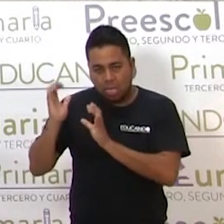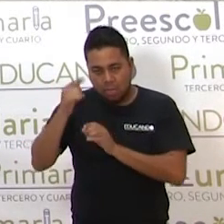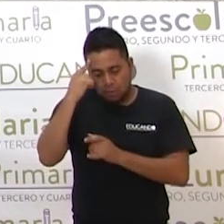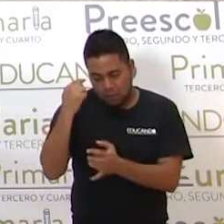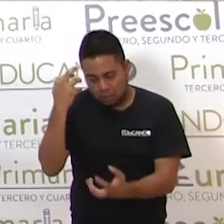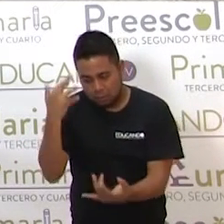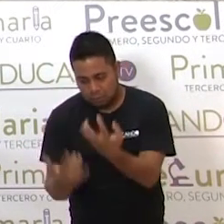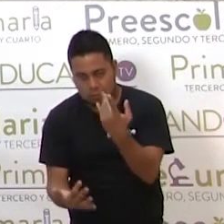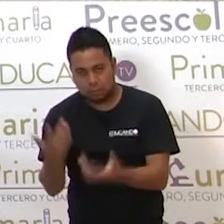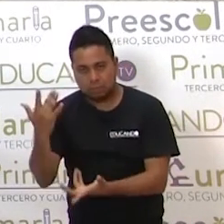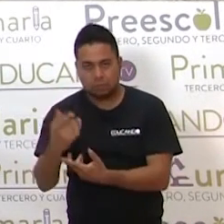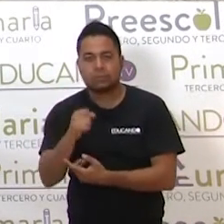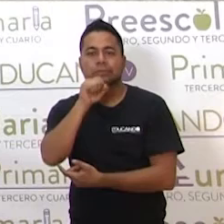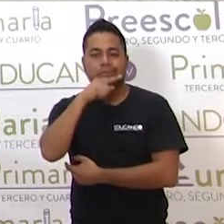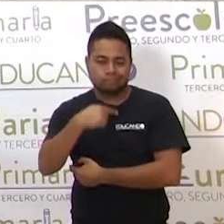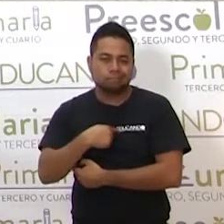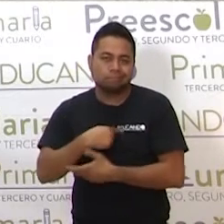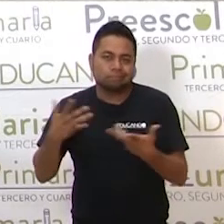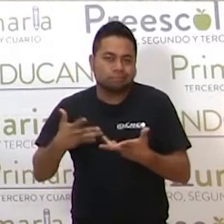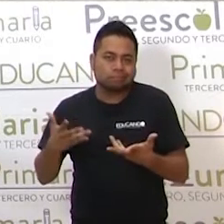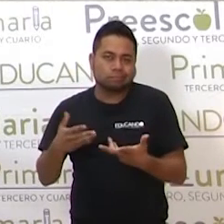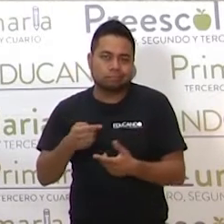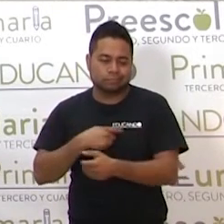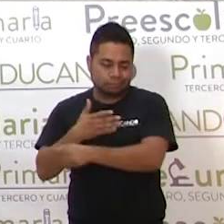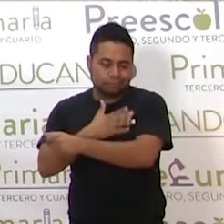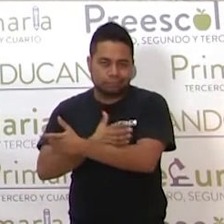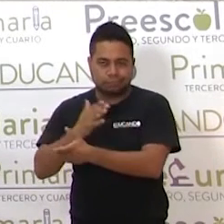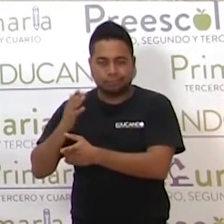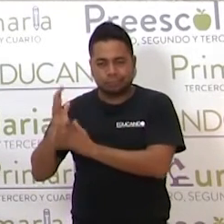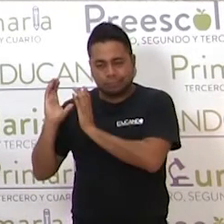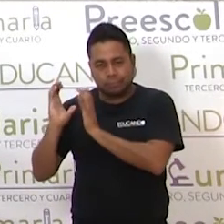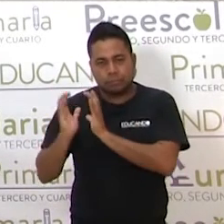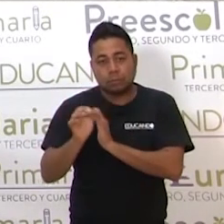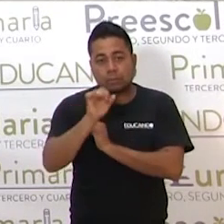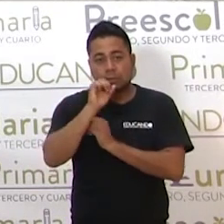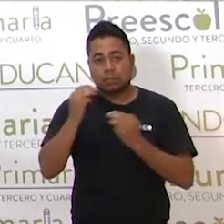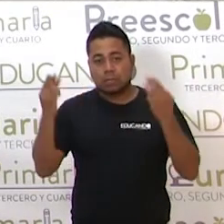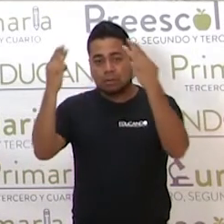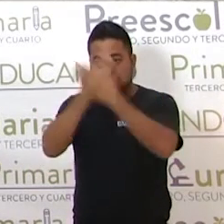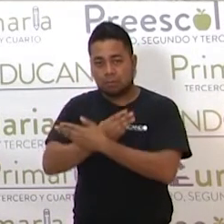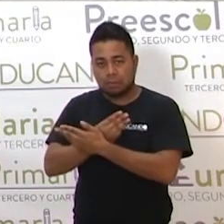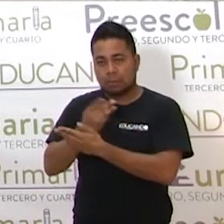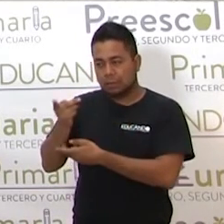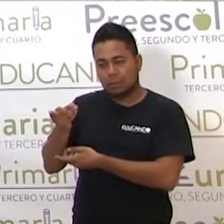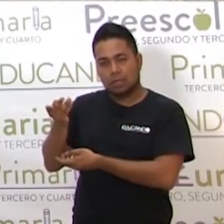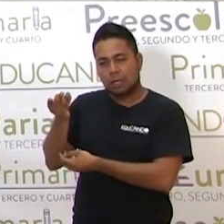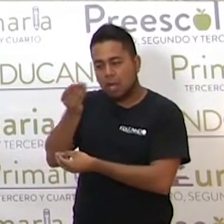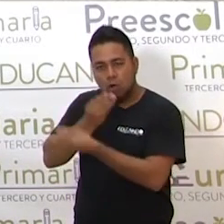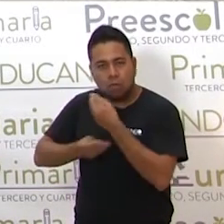fogón también a mí me toca. Luego es mi madrina la que nos reparte la comida.